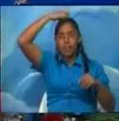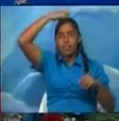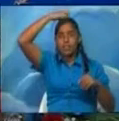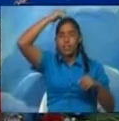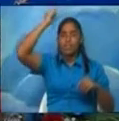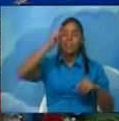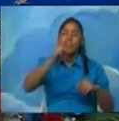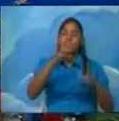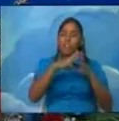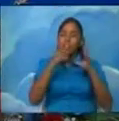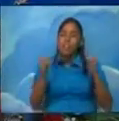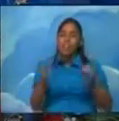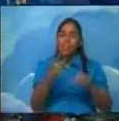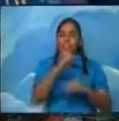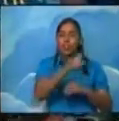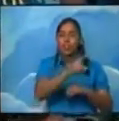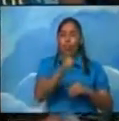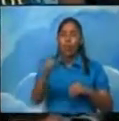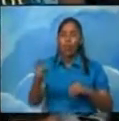A Faraón su rey.